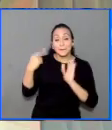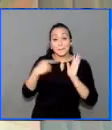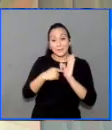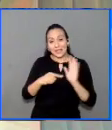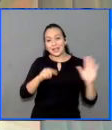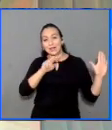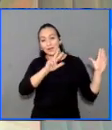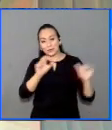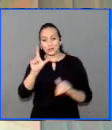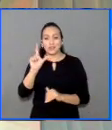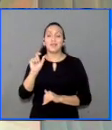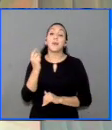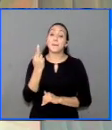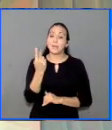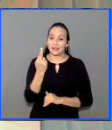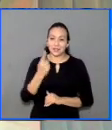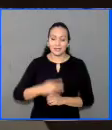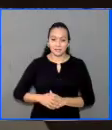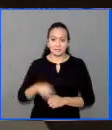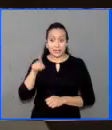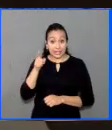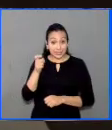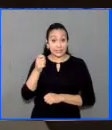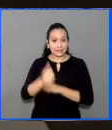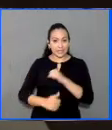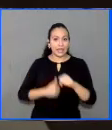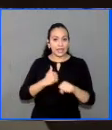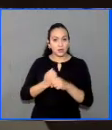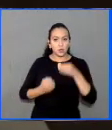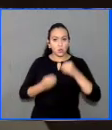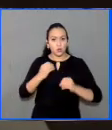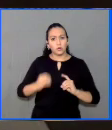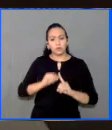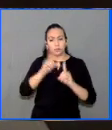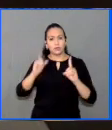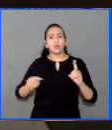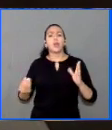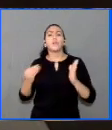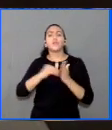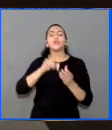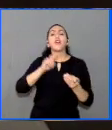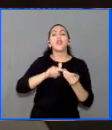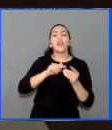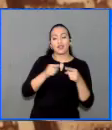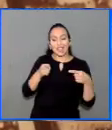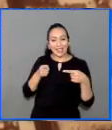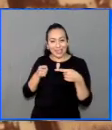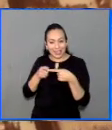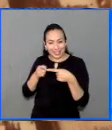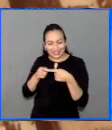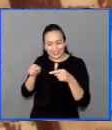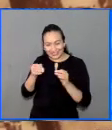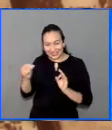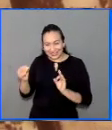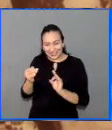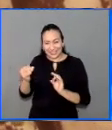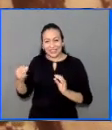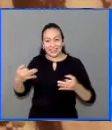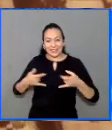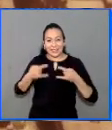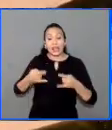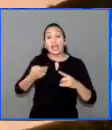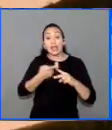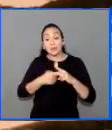1825. En ese año, la Suprema Corte se instaló en la esquina noroeste de Palacio Nacional, en donde funcionó por 28